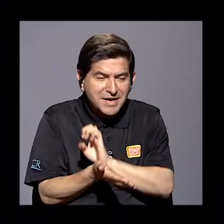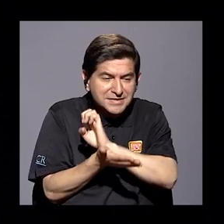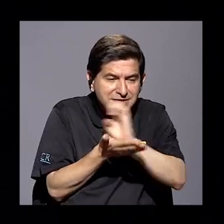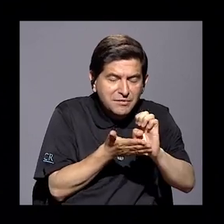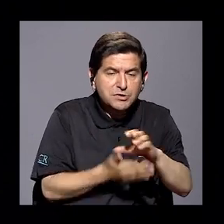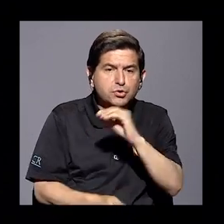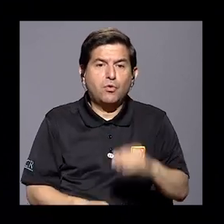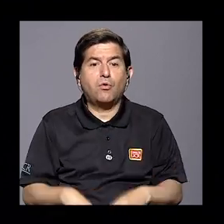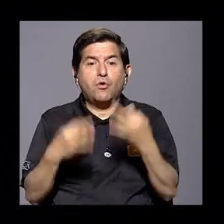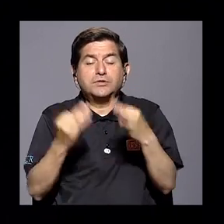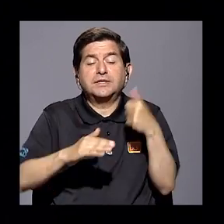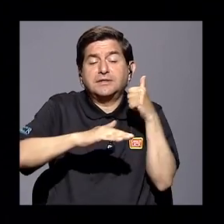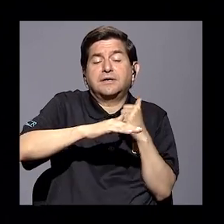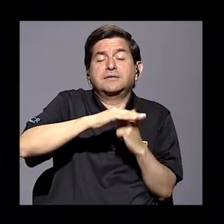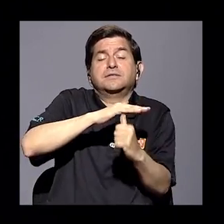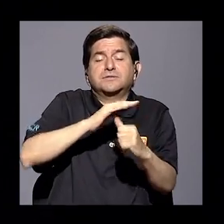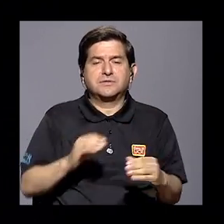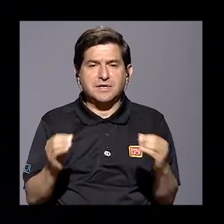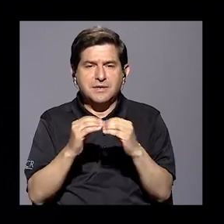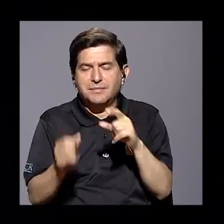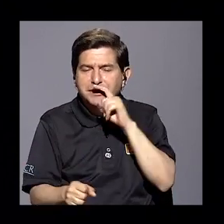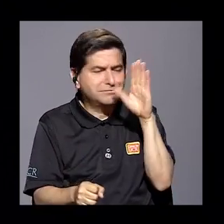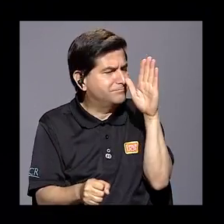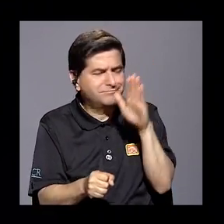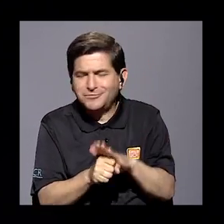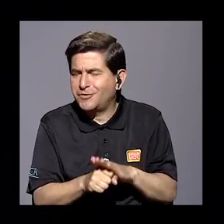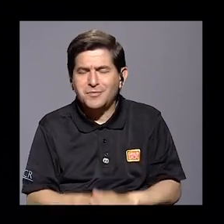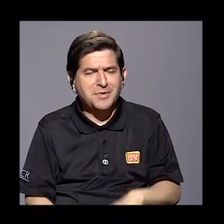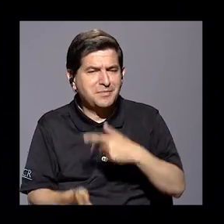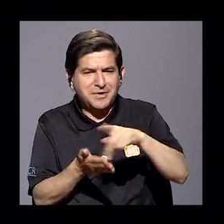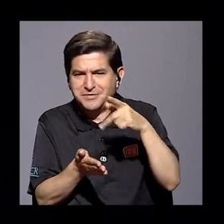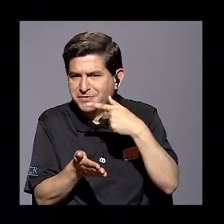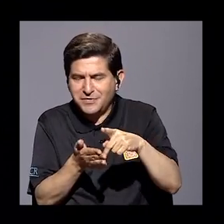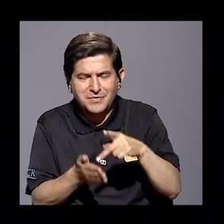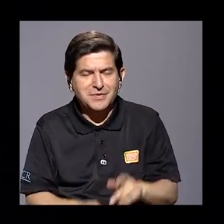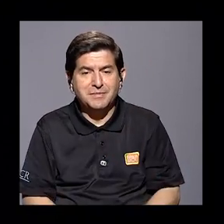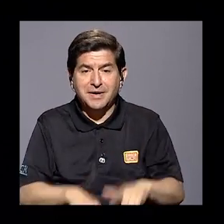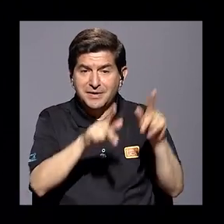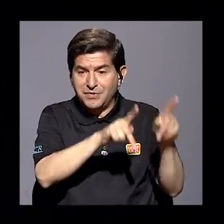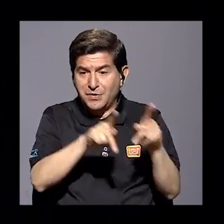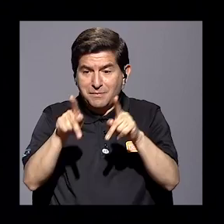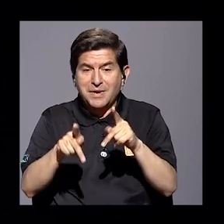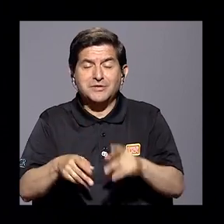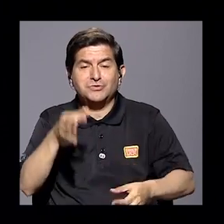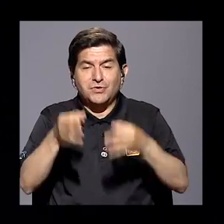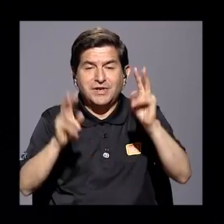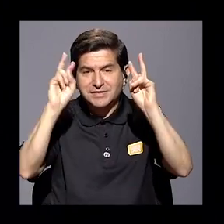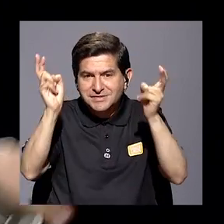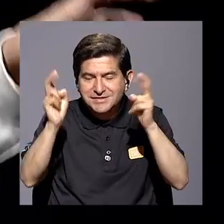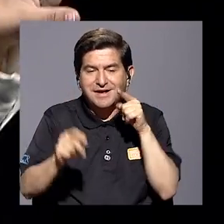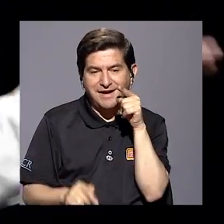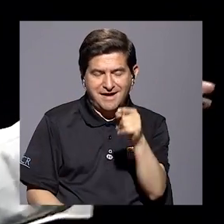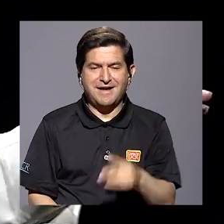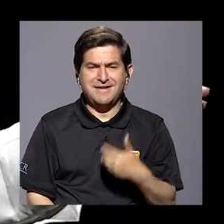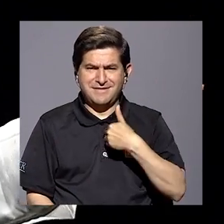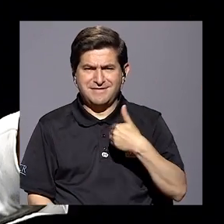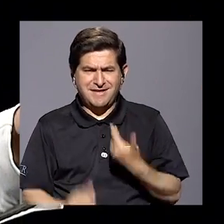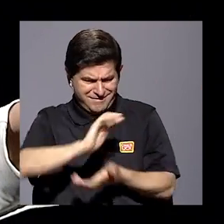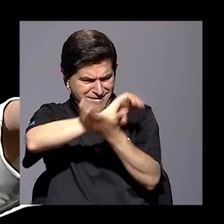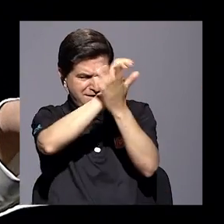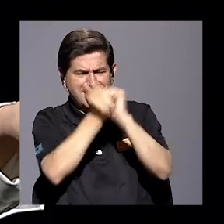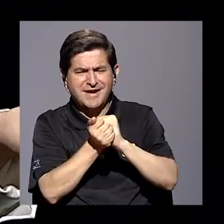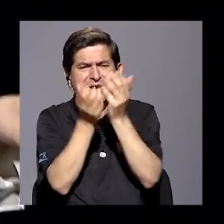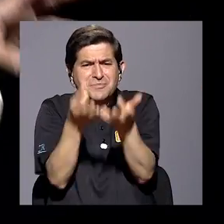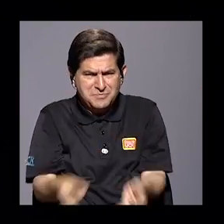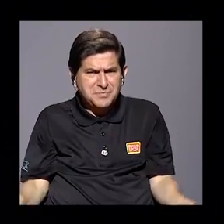más evasión y elusión fiscal existe en donde hay más incumplimiento tributario particularmente las personas jurídicas era ahí en donde había